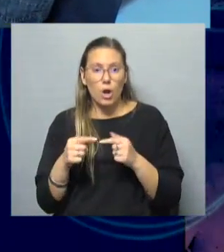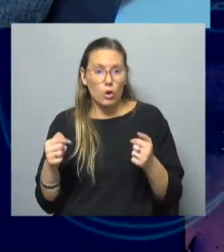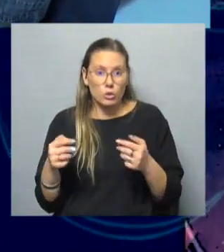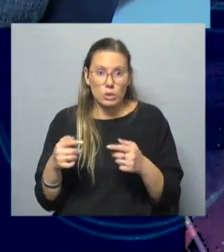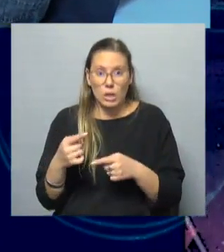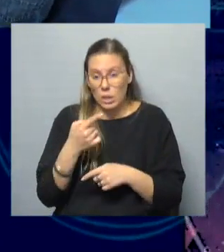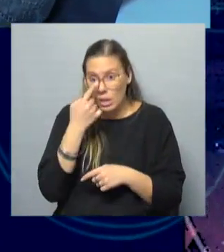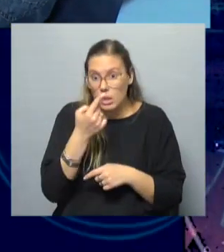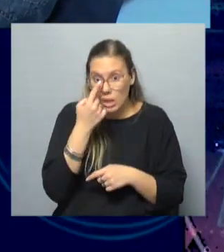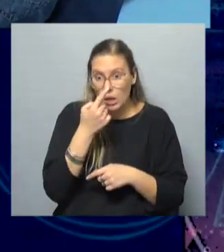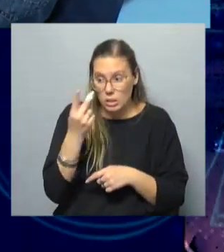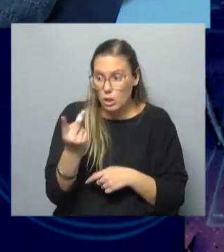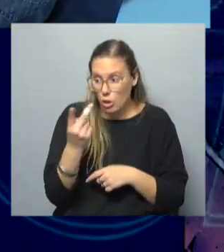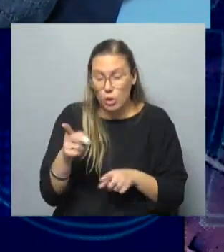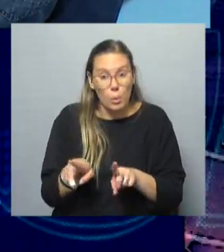contacto, intereses,